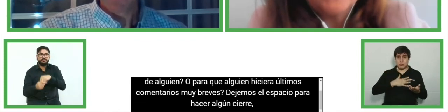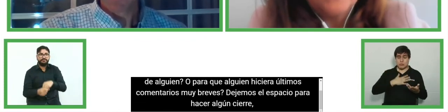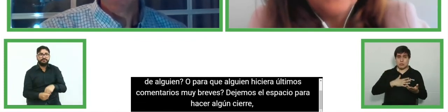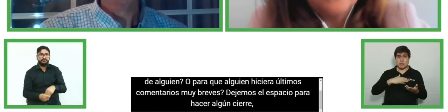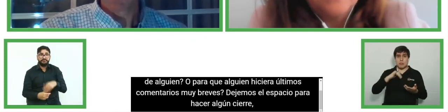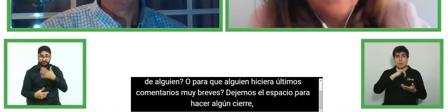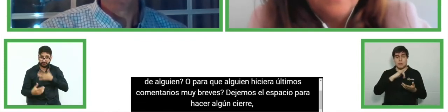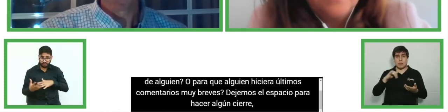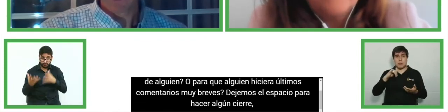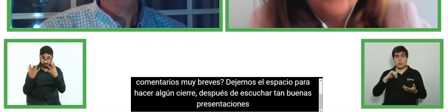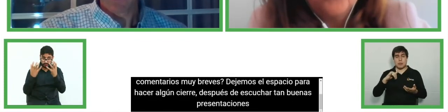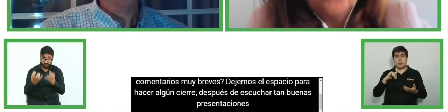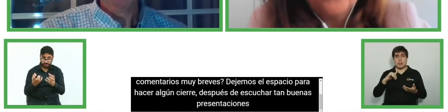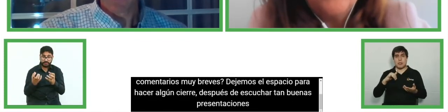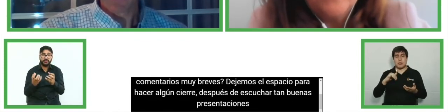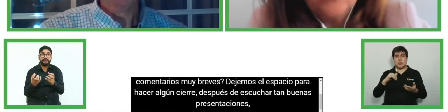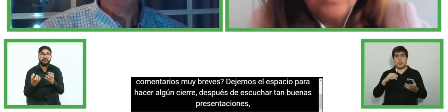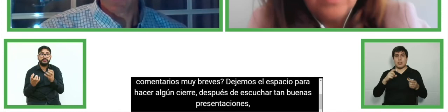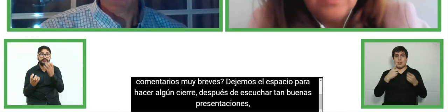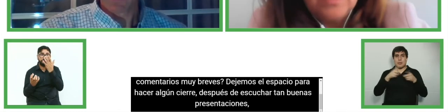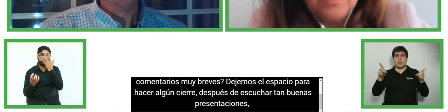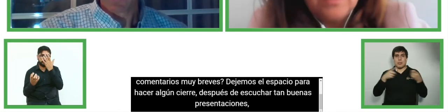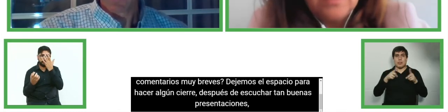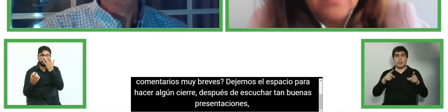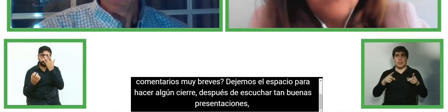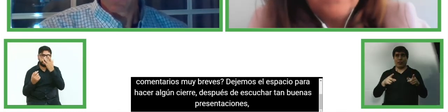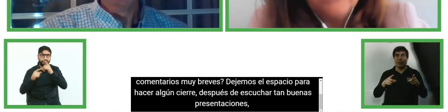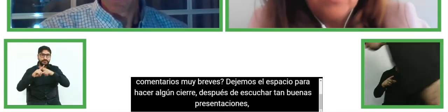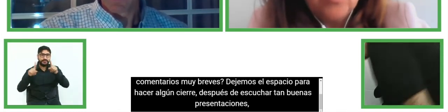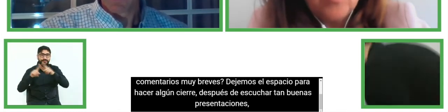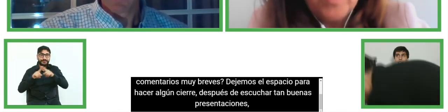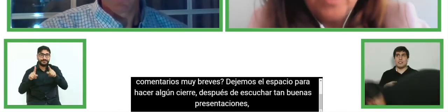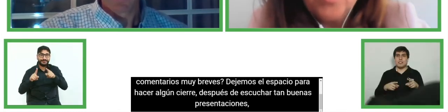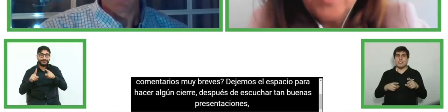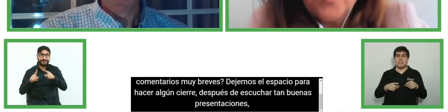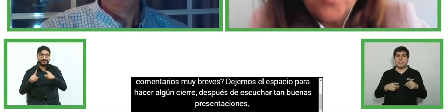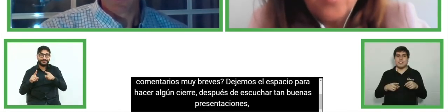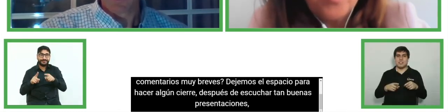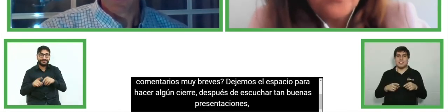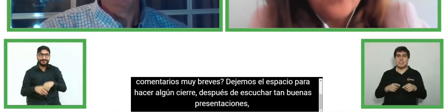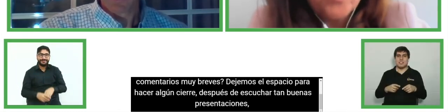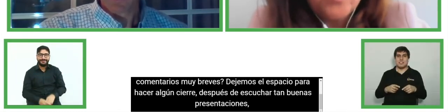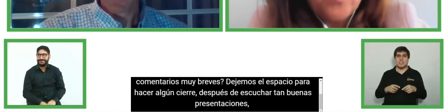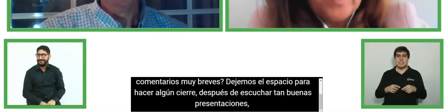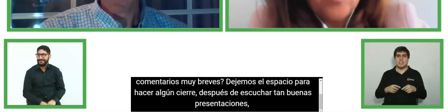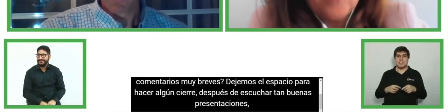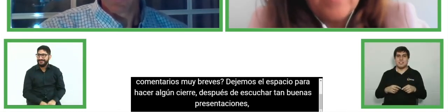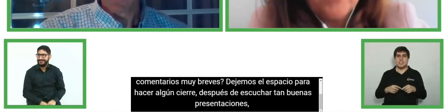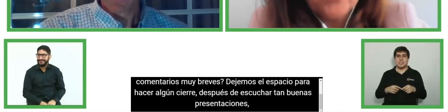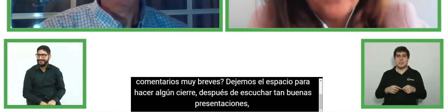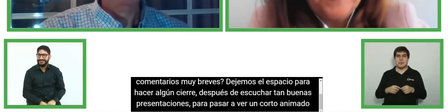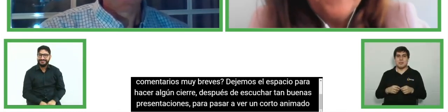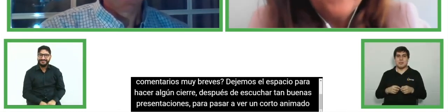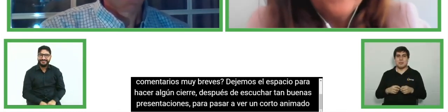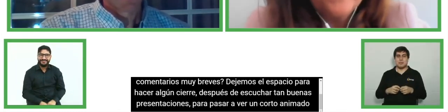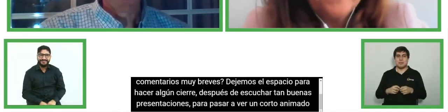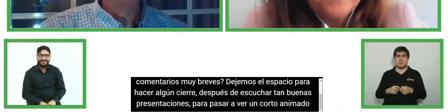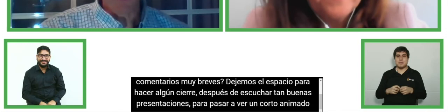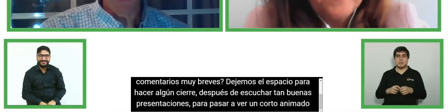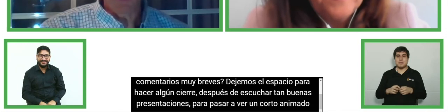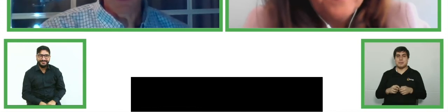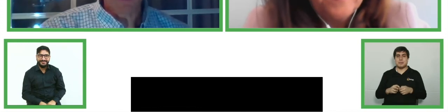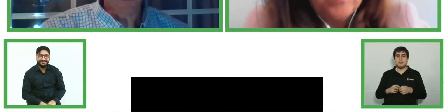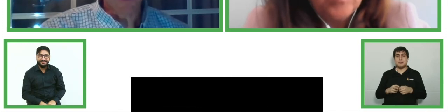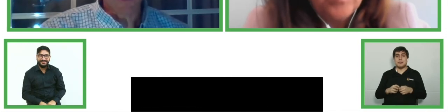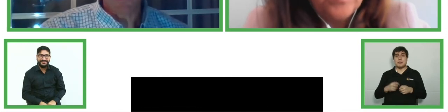después pasar a ver un corto animado que gentilmente el Banco Interamericano de Desarrollo ha puesto a disposición para que lo veamos. Uh-huh. Bueno,